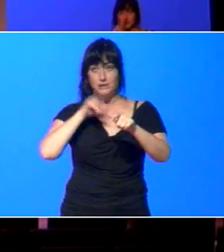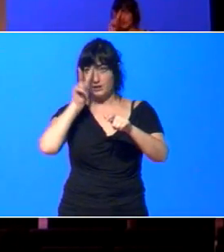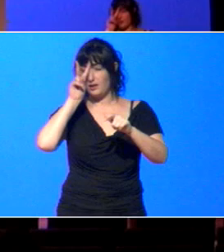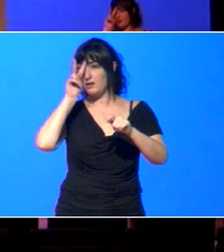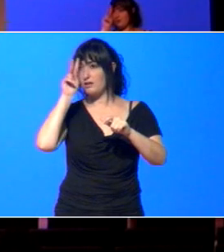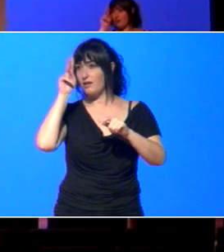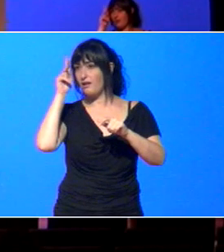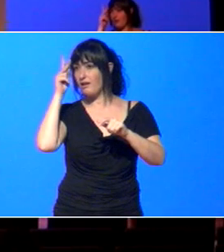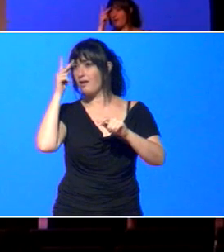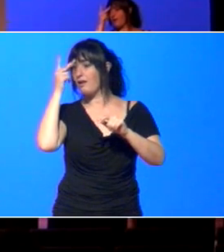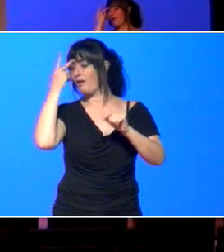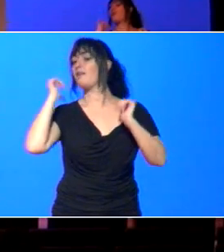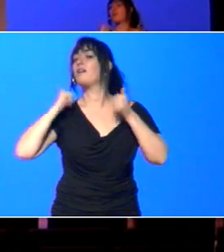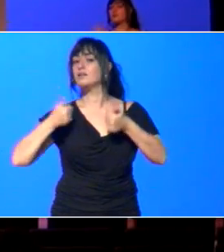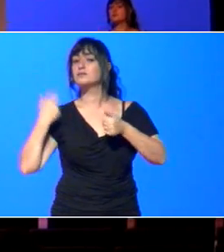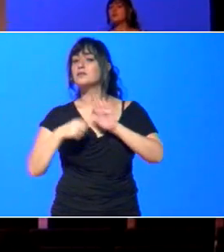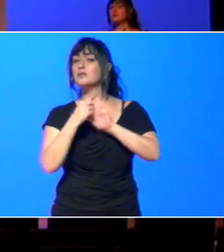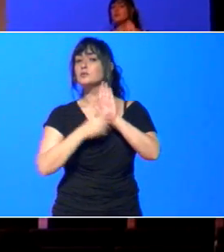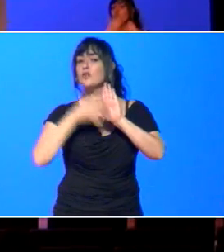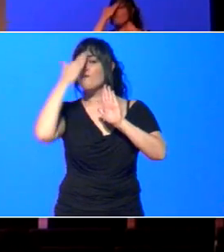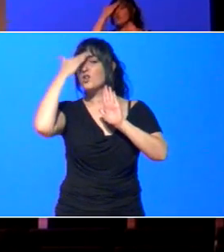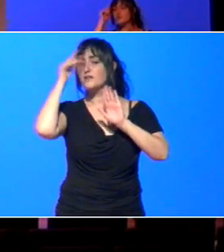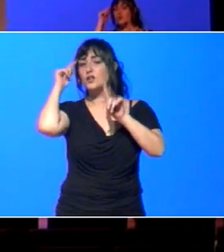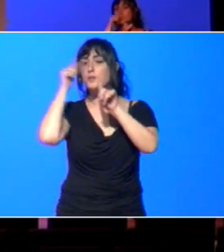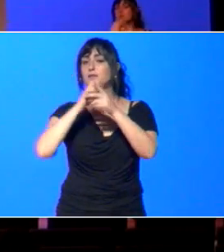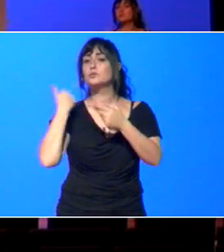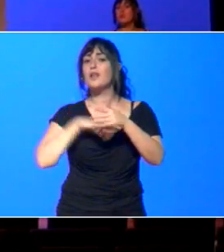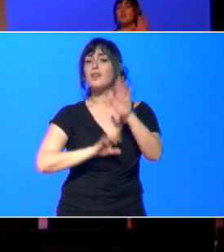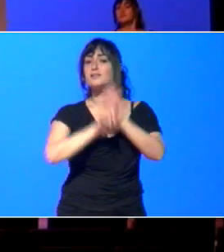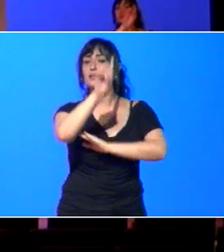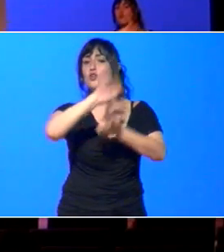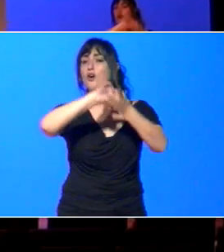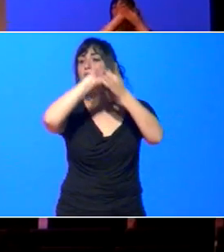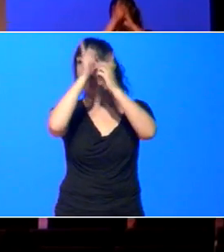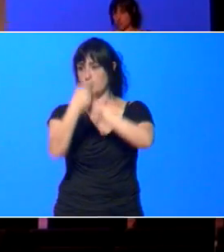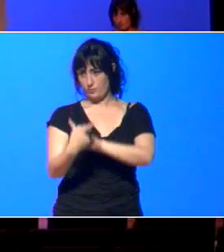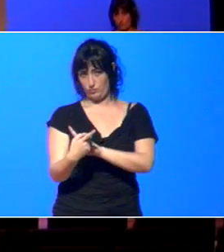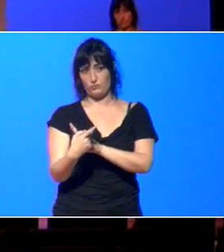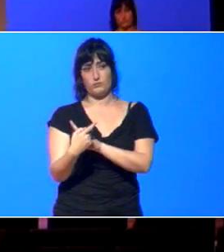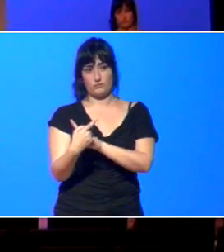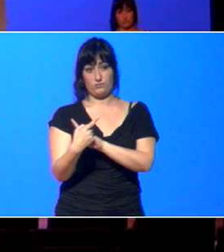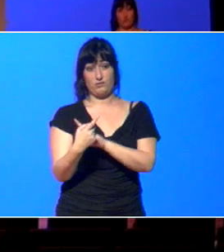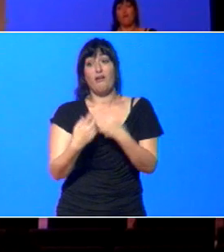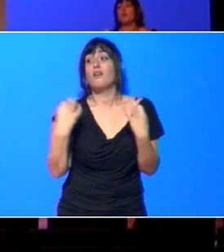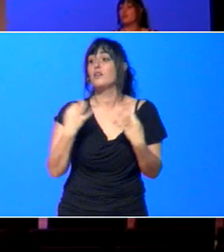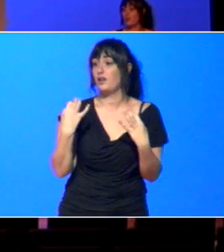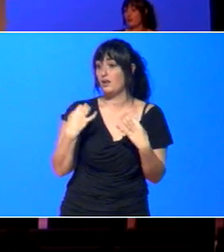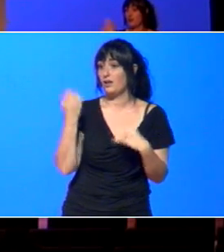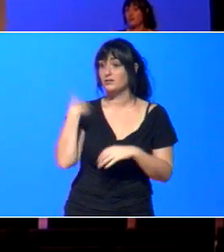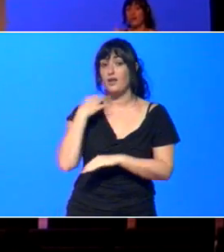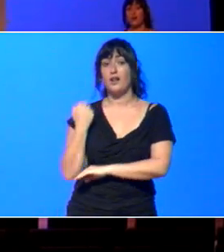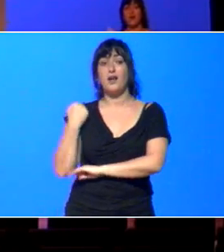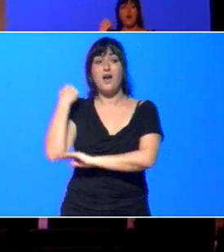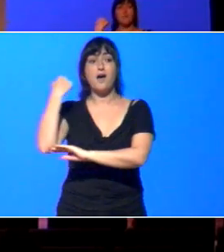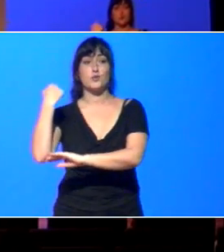sería la clave fundamental para empezar a hacer un cambio de desarrollo. ¿En qué? En llevar los apoyos a